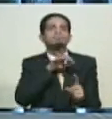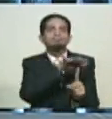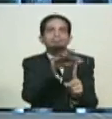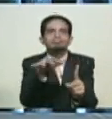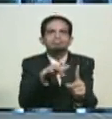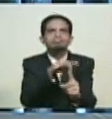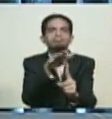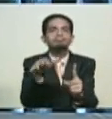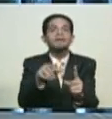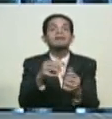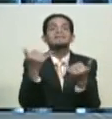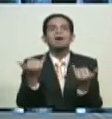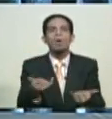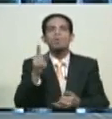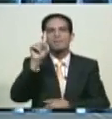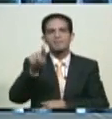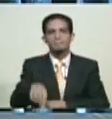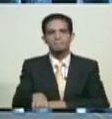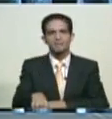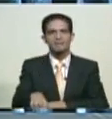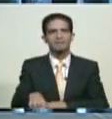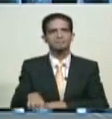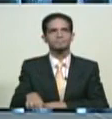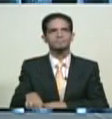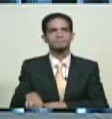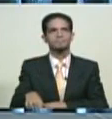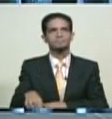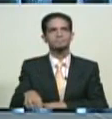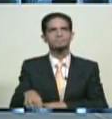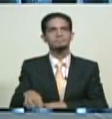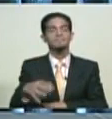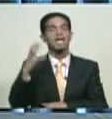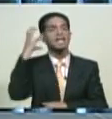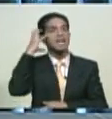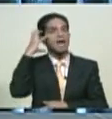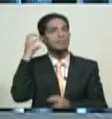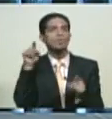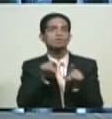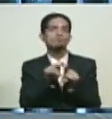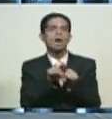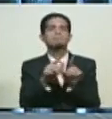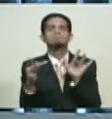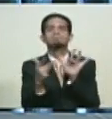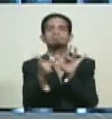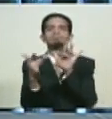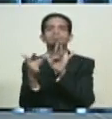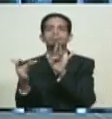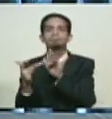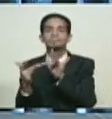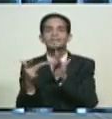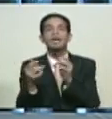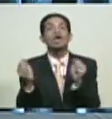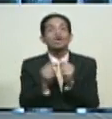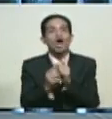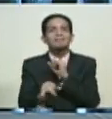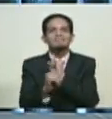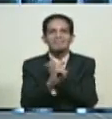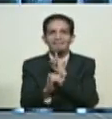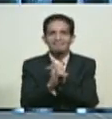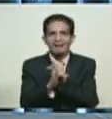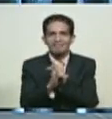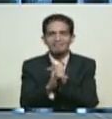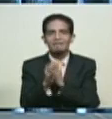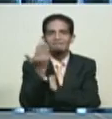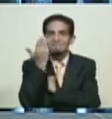en un fenómeno de redes por internet y con las redes sociales